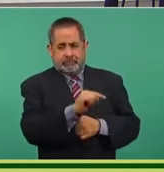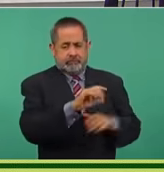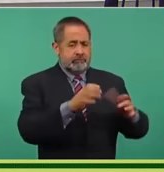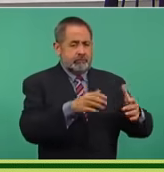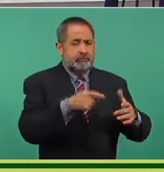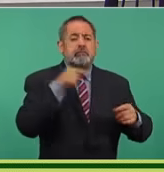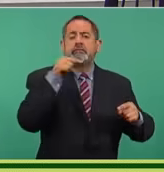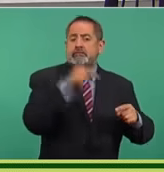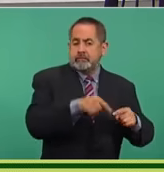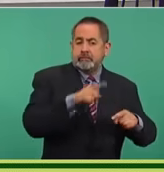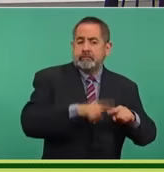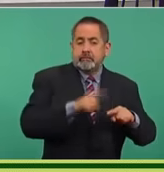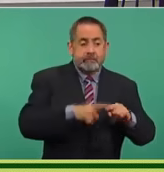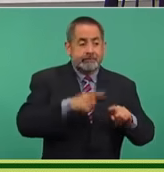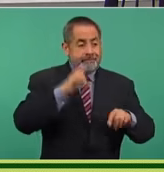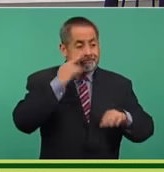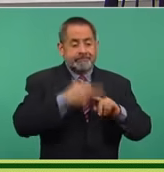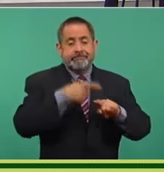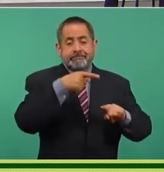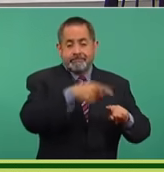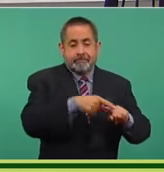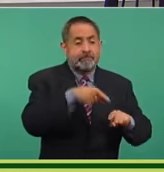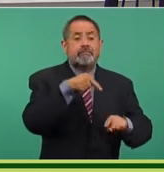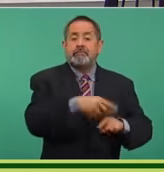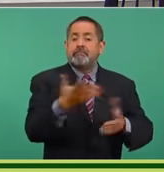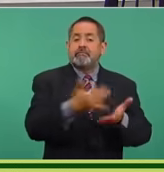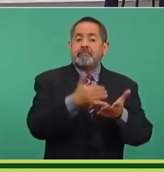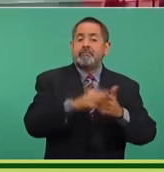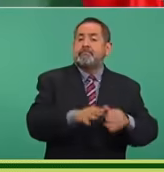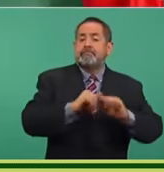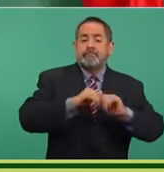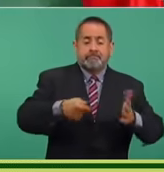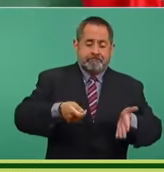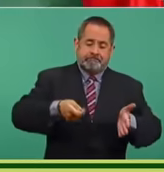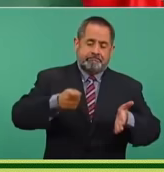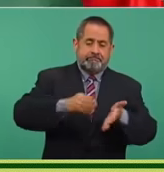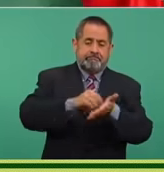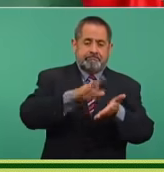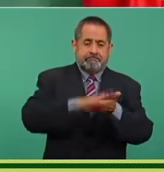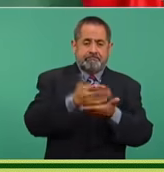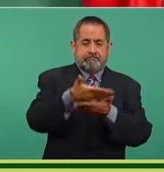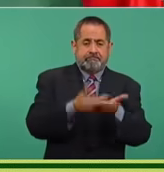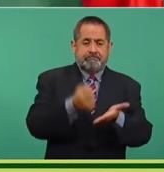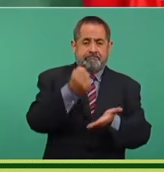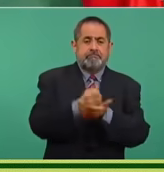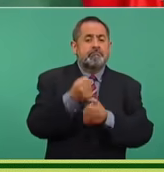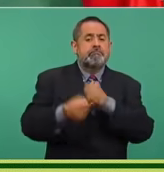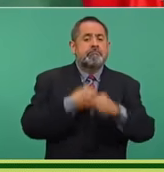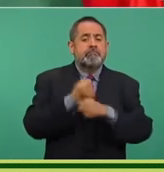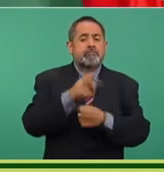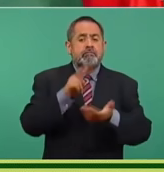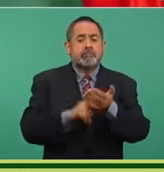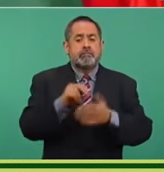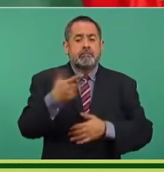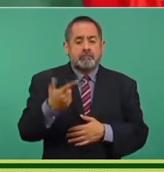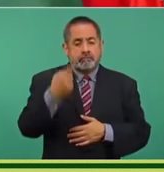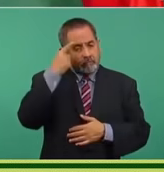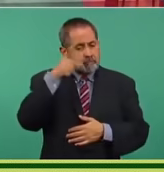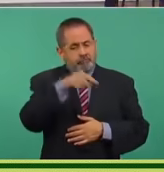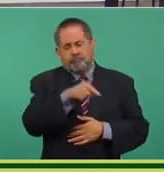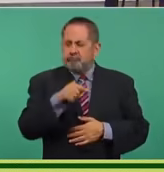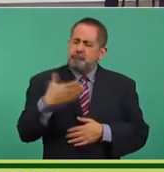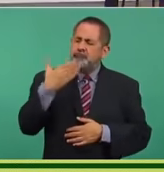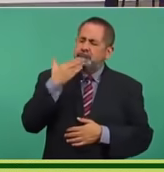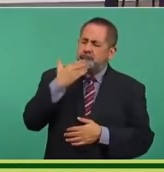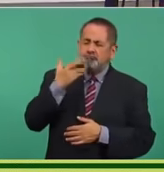fue la instancia responsable de emitir el dictamen en 2007 que justificó